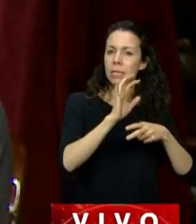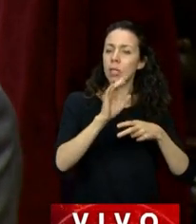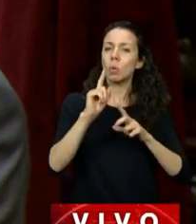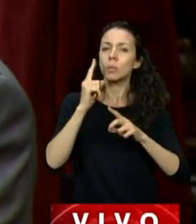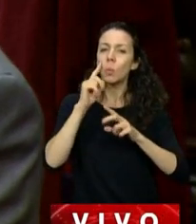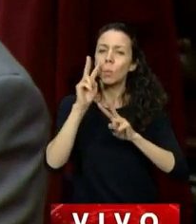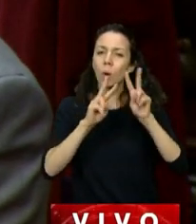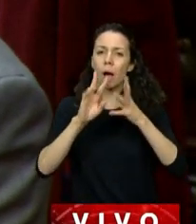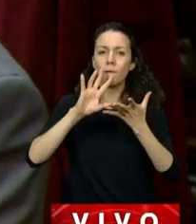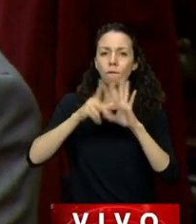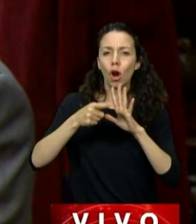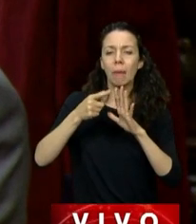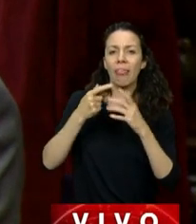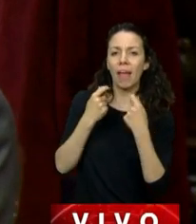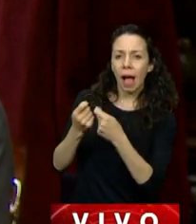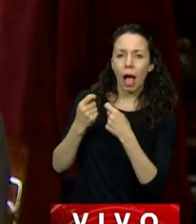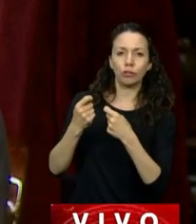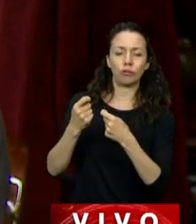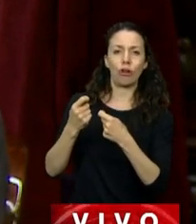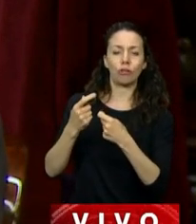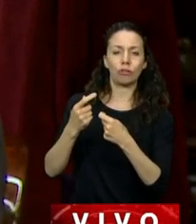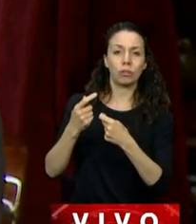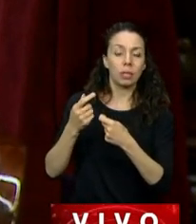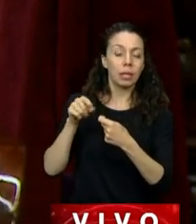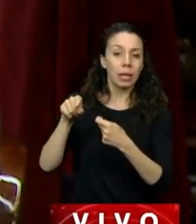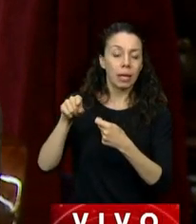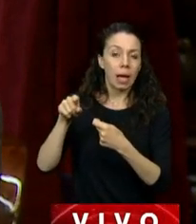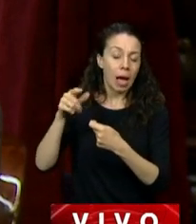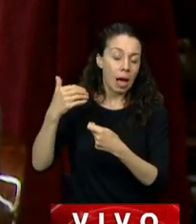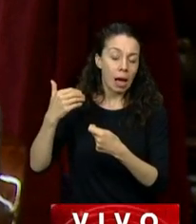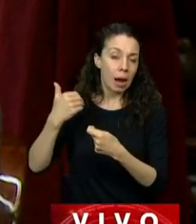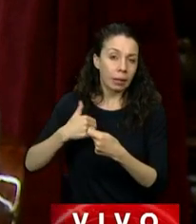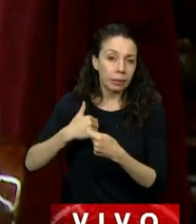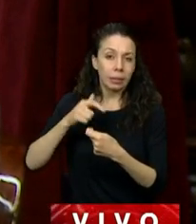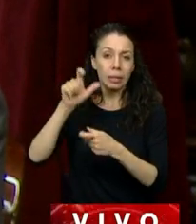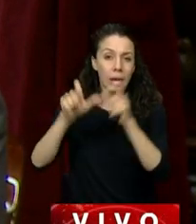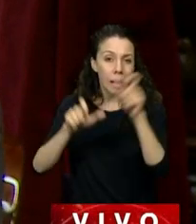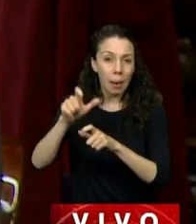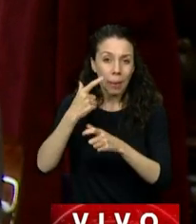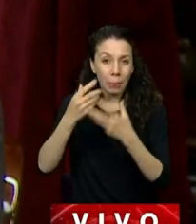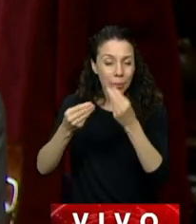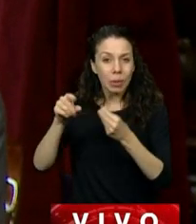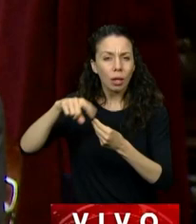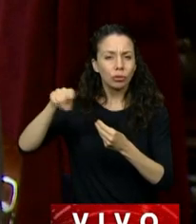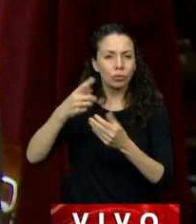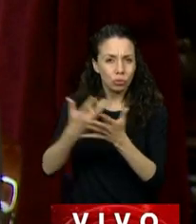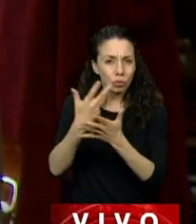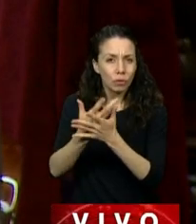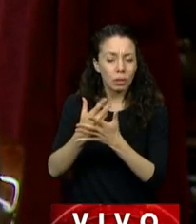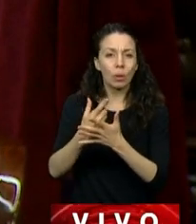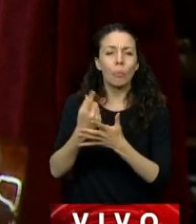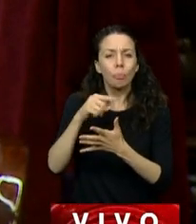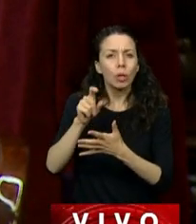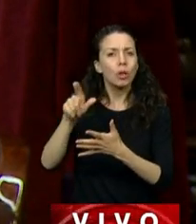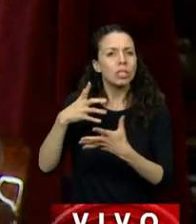tributaria del país, que asfixia a la población y que obviamente no mejora la calidad de la salud ni la educación